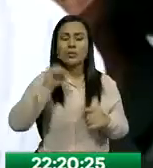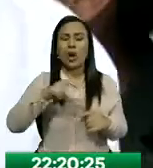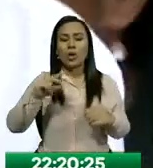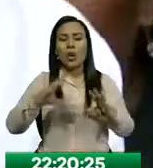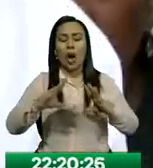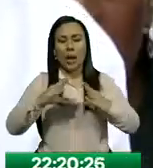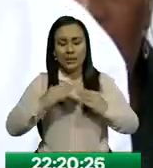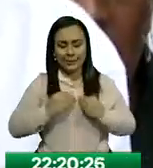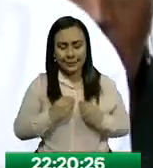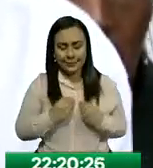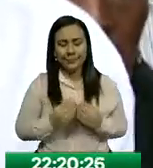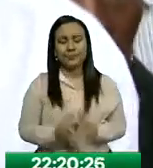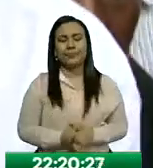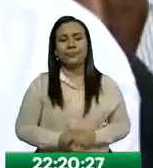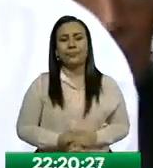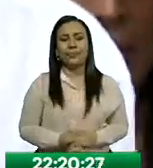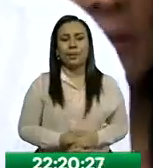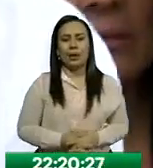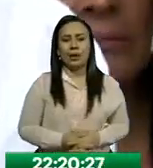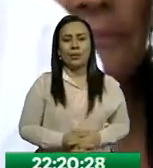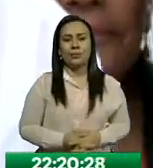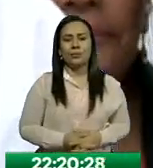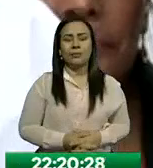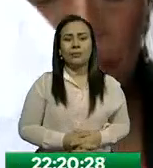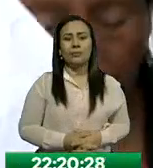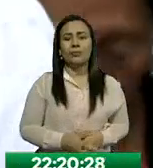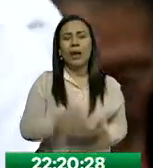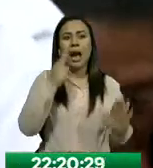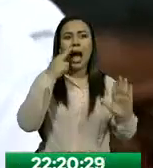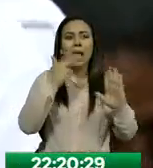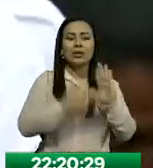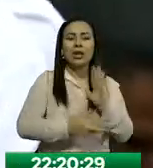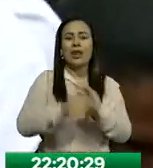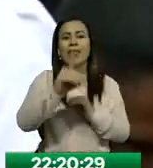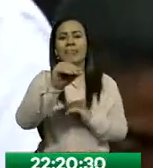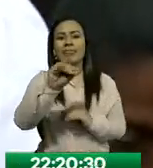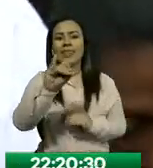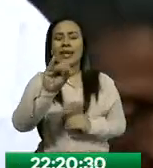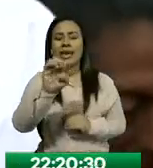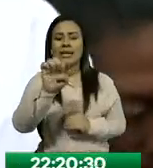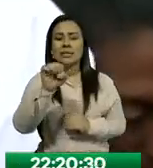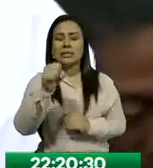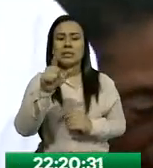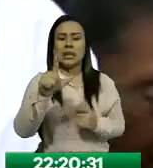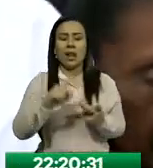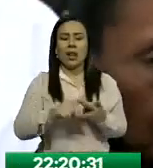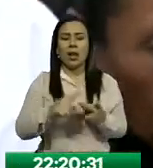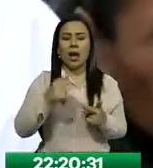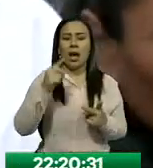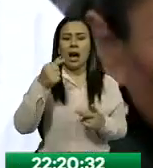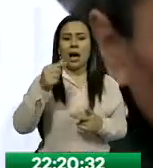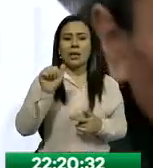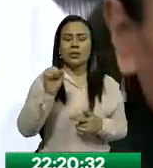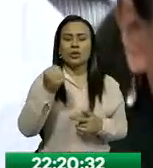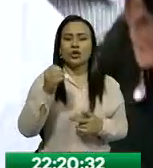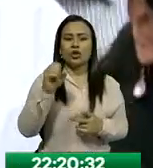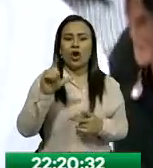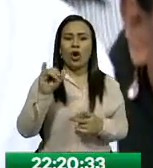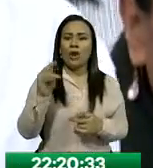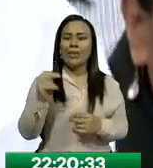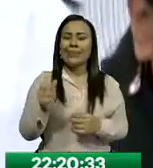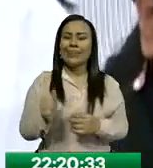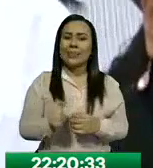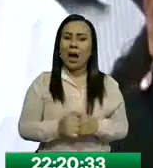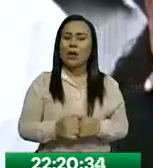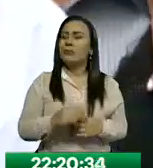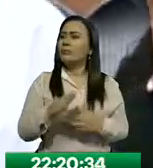Nuestro parque automotor utiliza tanto diésel como gasolina y obviamente los dos tipos de combustibles afectan directamente nuestra economía, lo cual de una